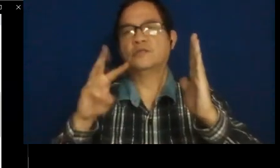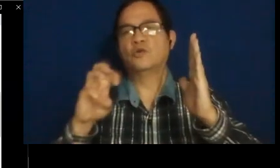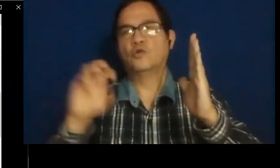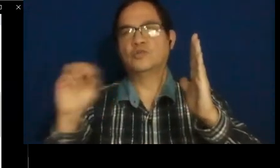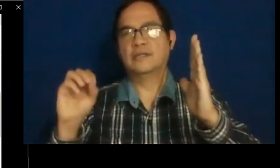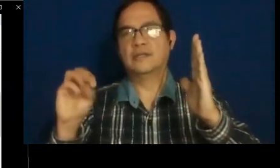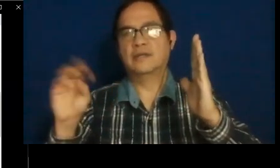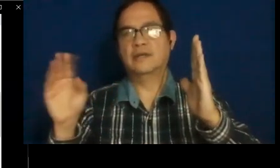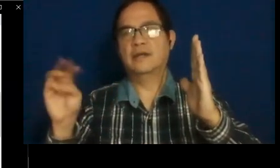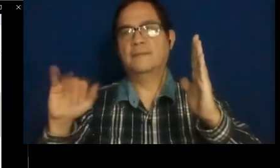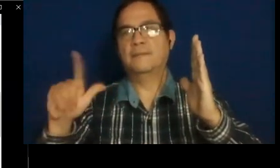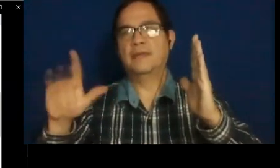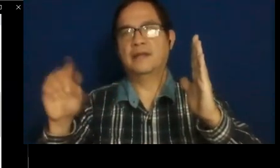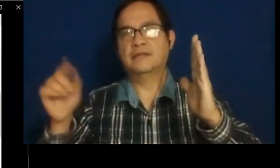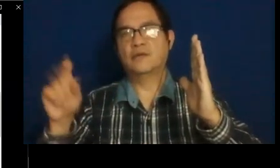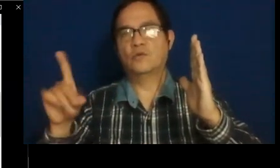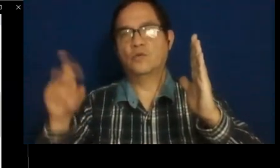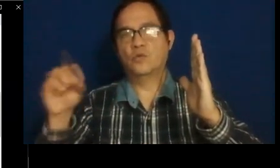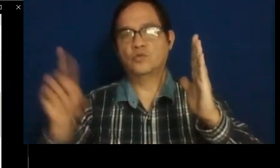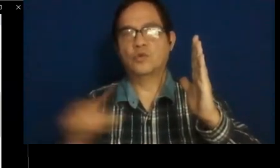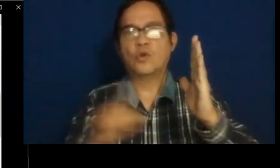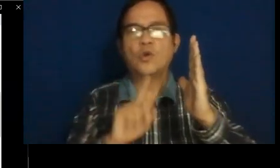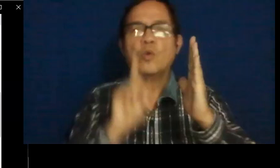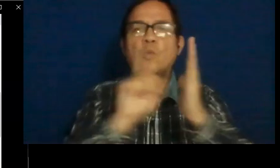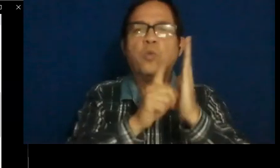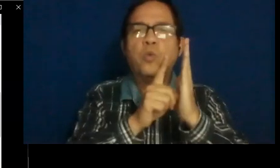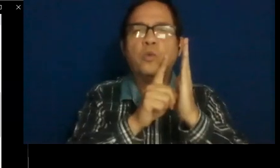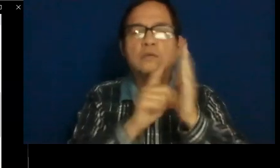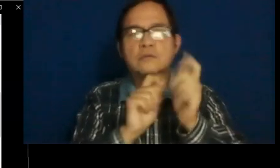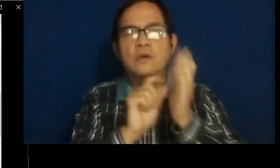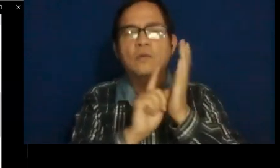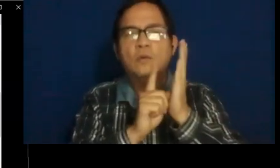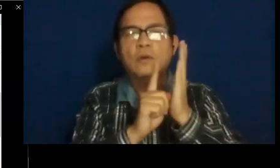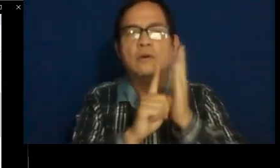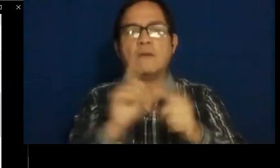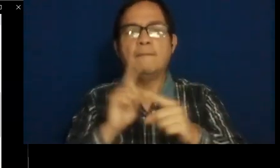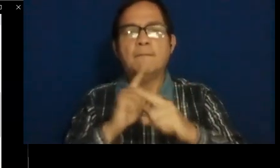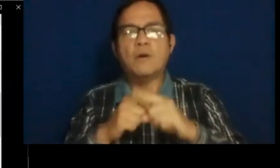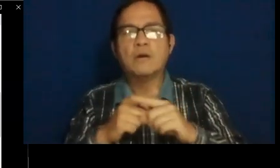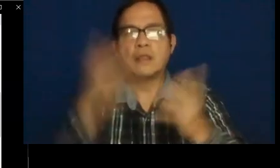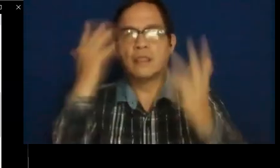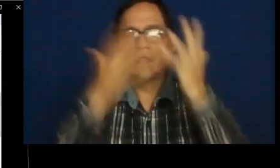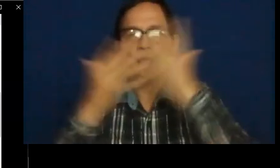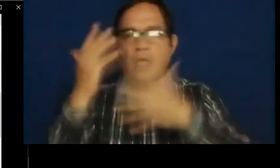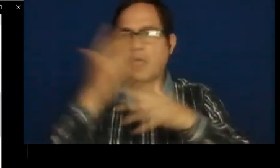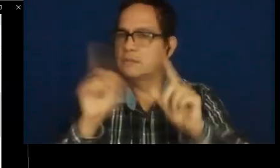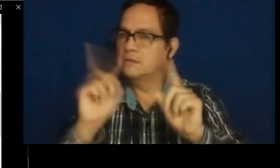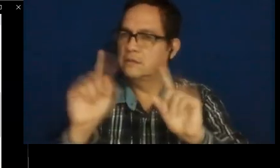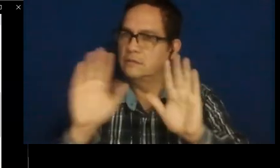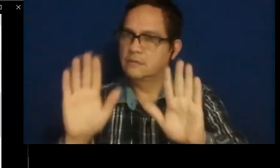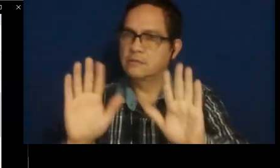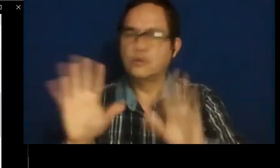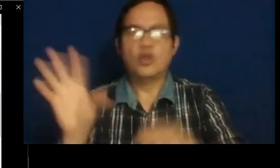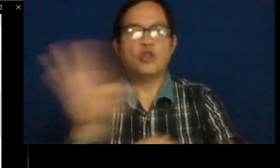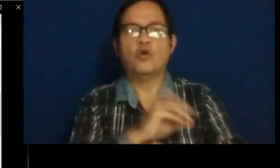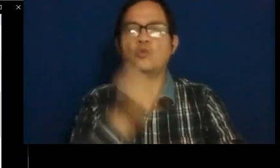y un segundo. Es decir, la medida de tiempo aquí es un segundo con 380 milisegundos. Para que no se me vayan a confundir, por favor, tome el